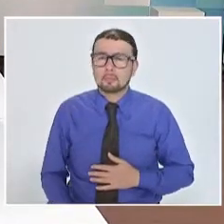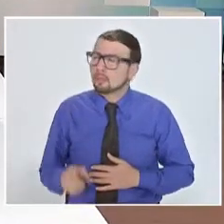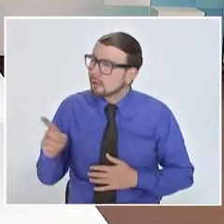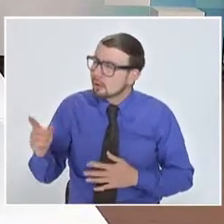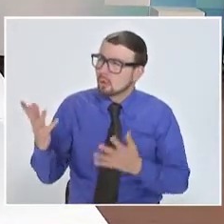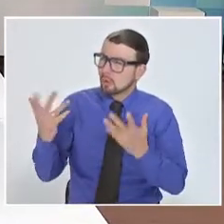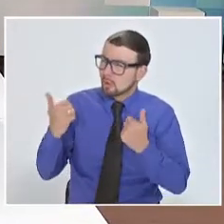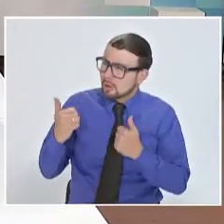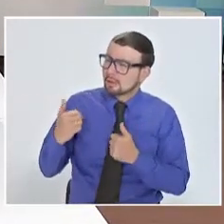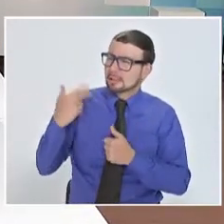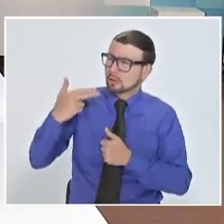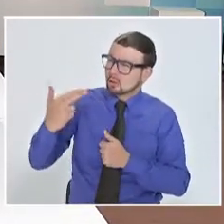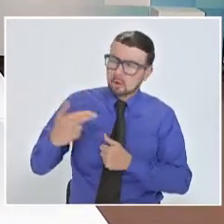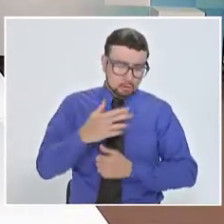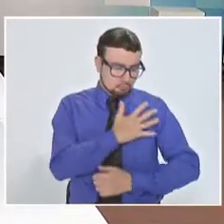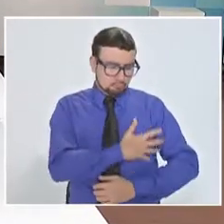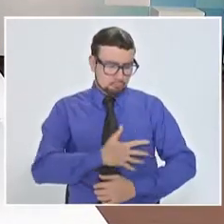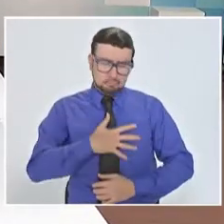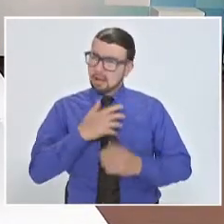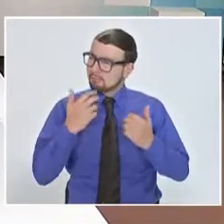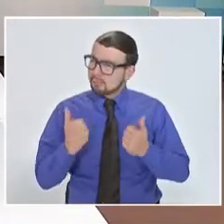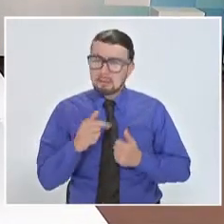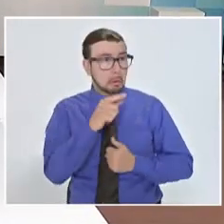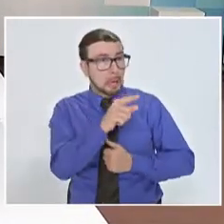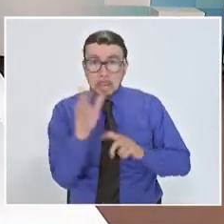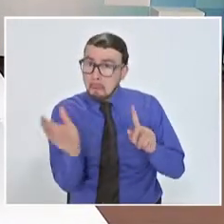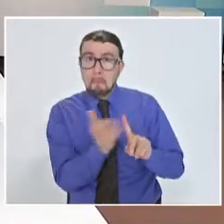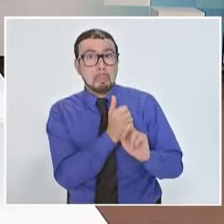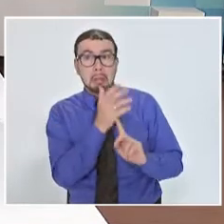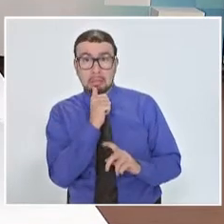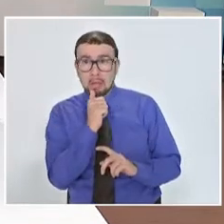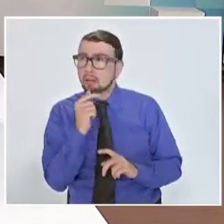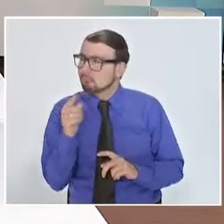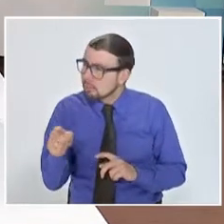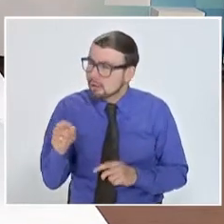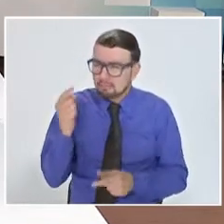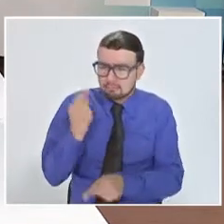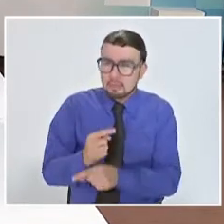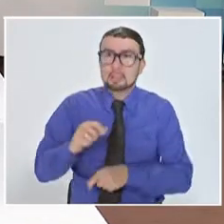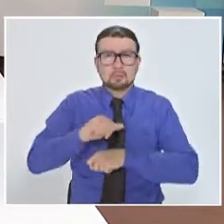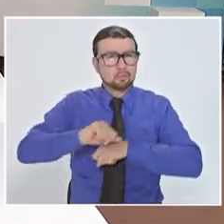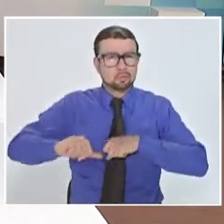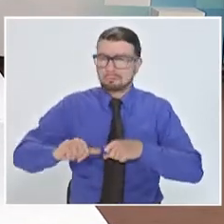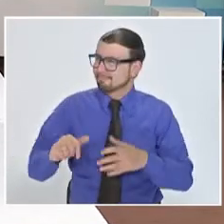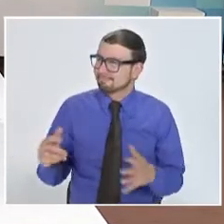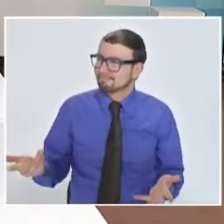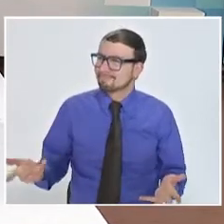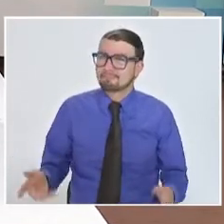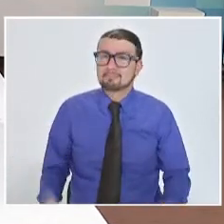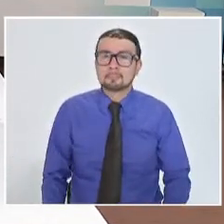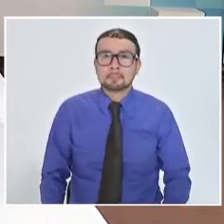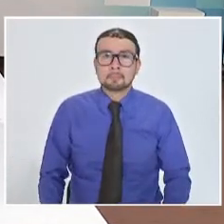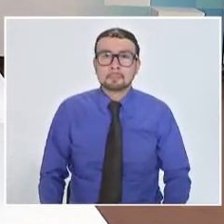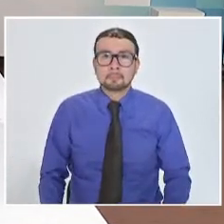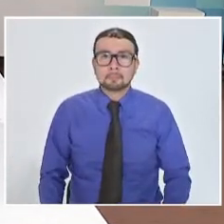seno limpio, ella no se encontraba nada, aparece una masita en la axila, termina en cirugía con el mastólogo. Muy bien.